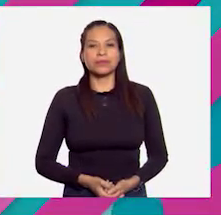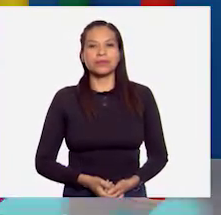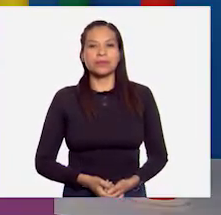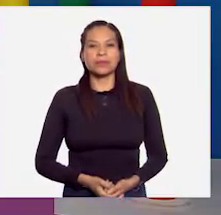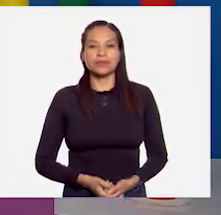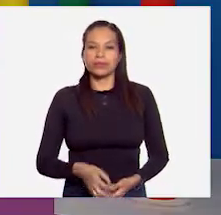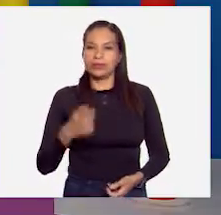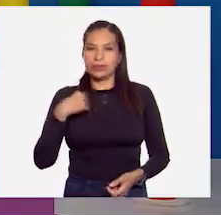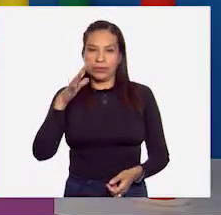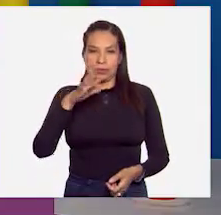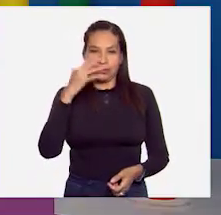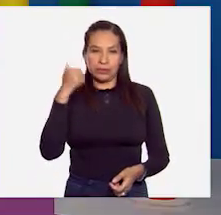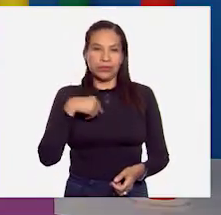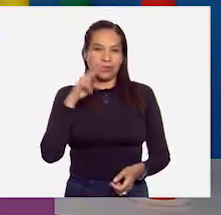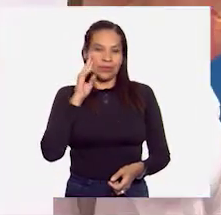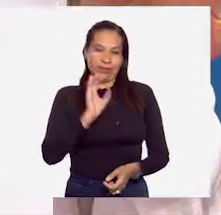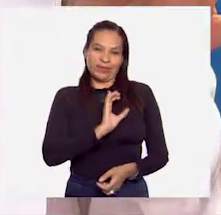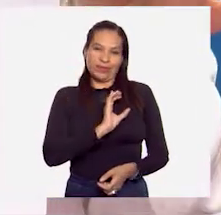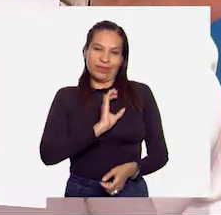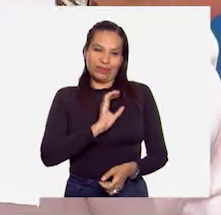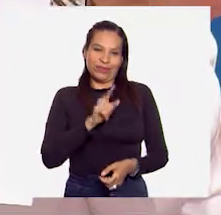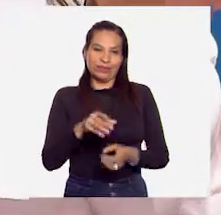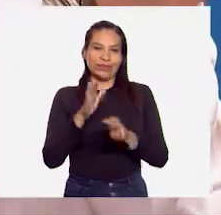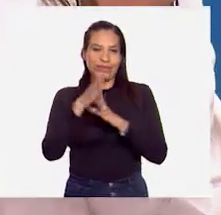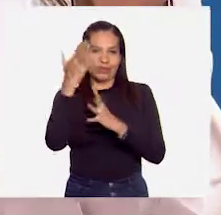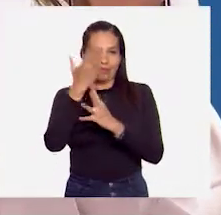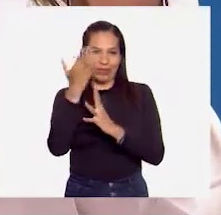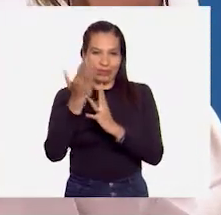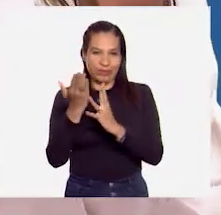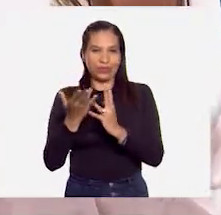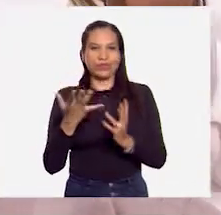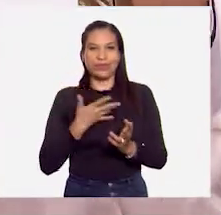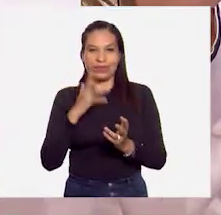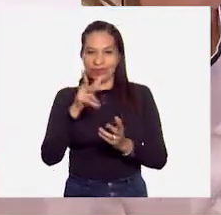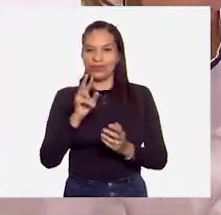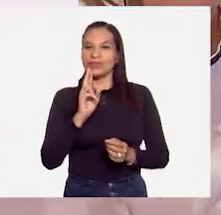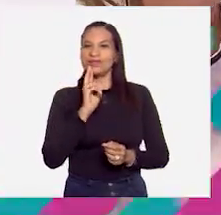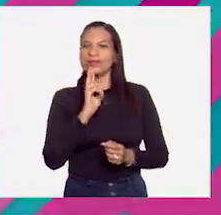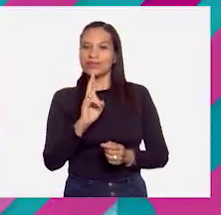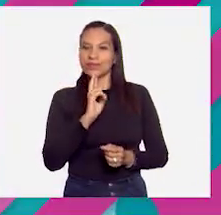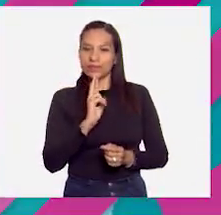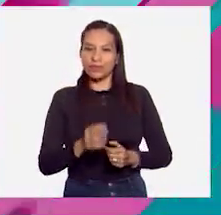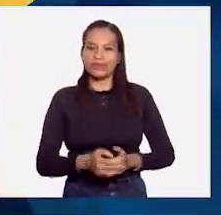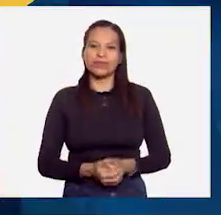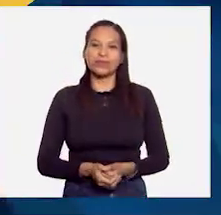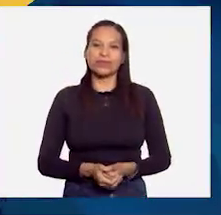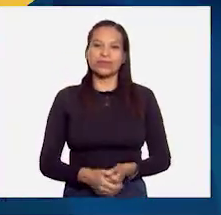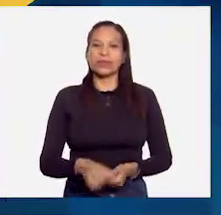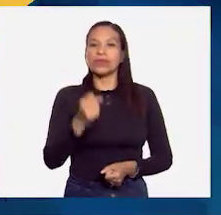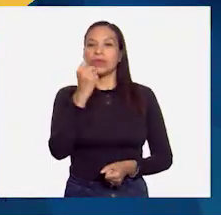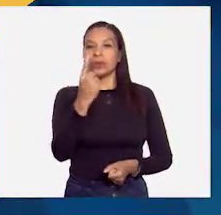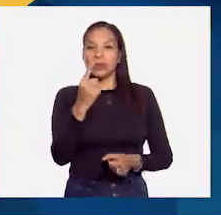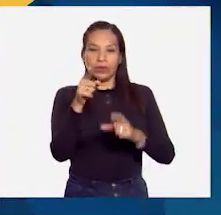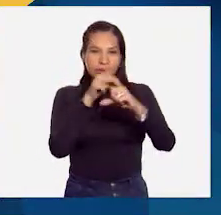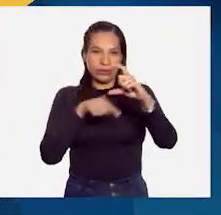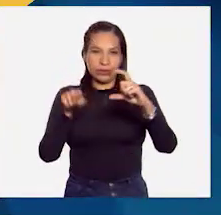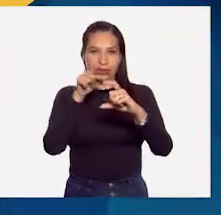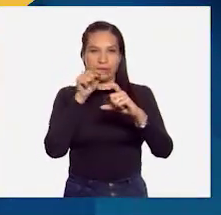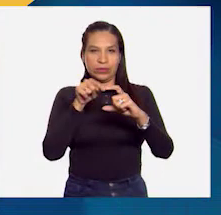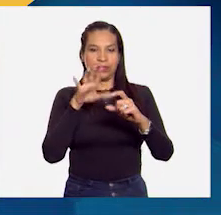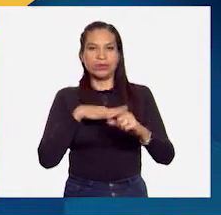Yo me adelanté porque ya les agarré cariño a las fracciones y ya tengo aquí la respuesta. Un entero es igual